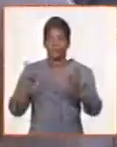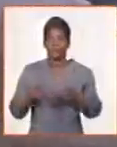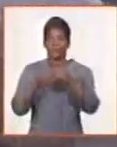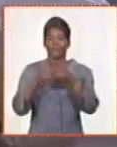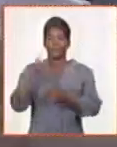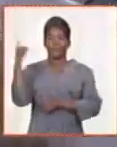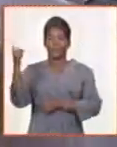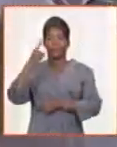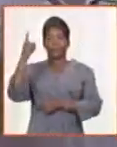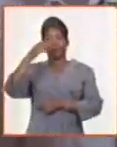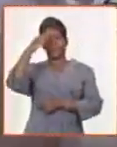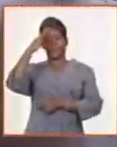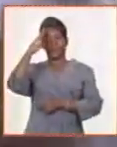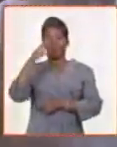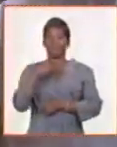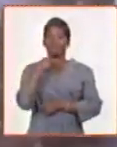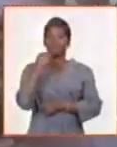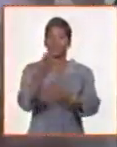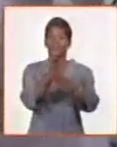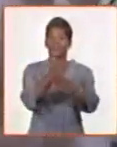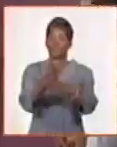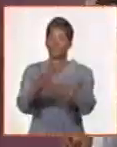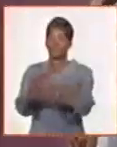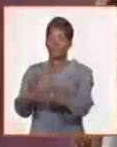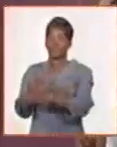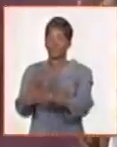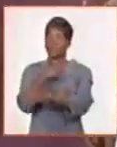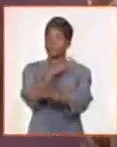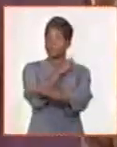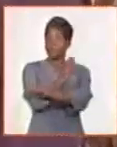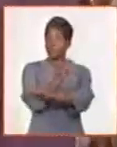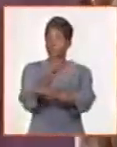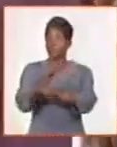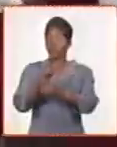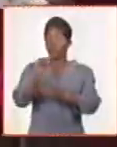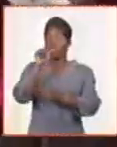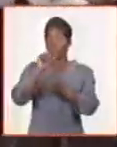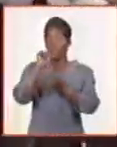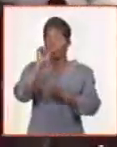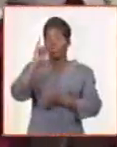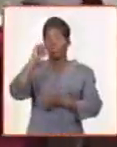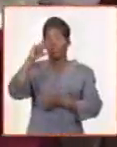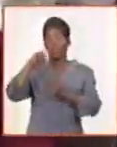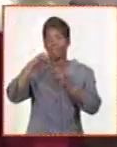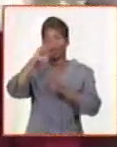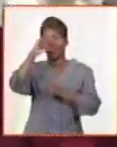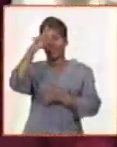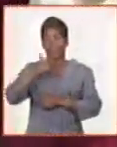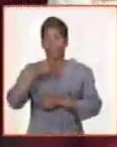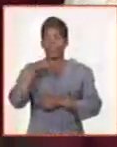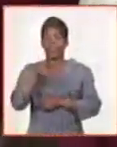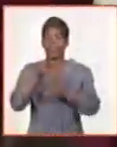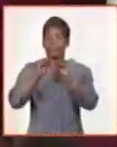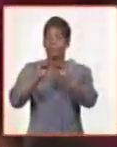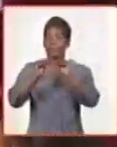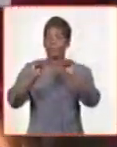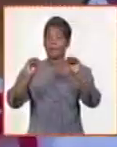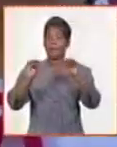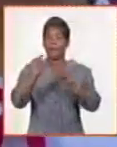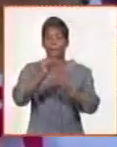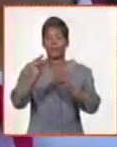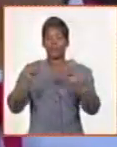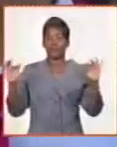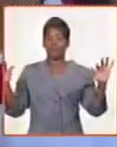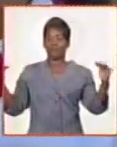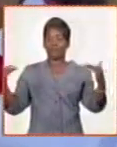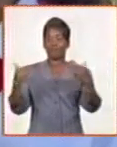tiene voces diferentes. La maestra Digna Guerra invitó a decenas de personas a cantar con su agrupación. Fue muy emocionante y muy